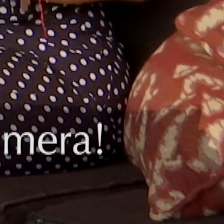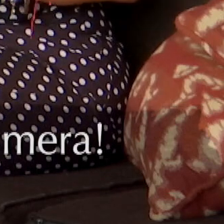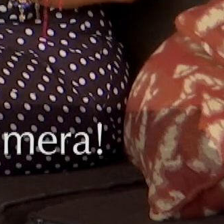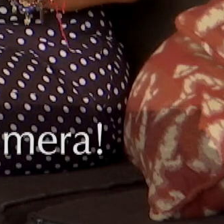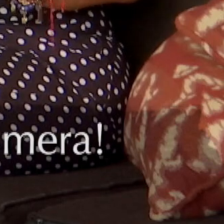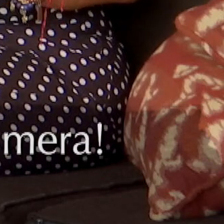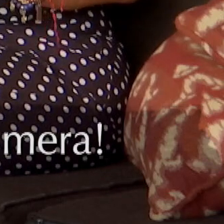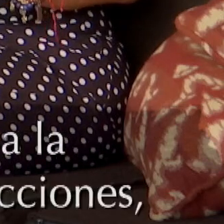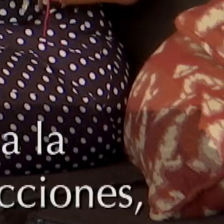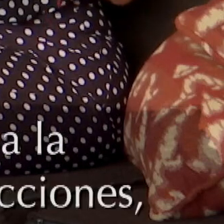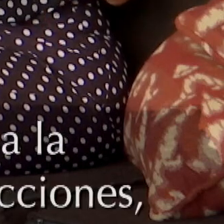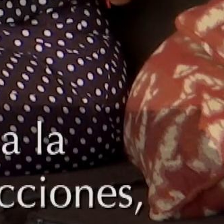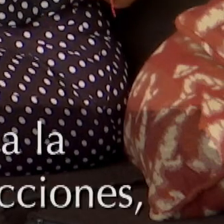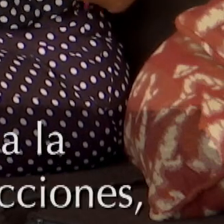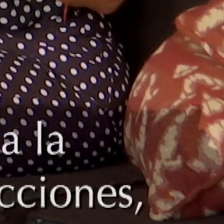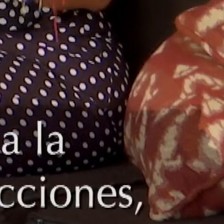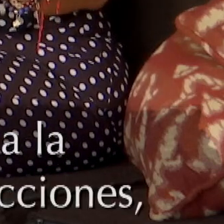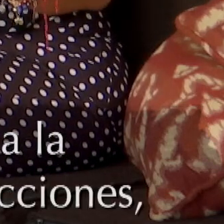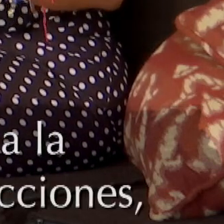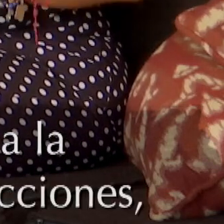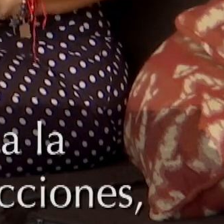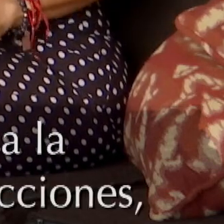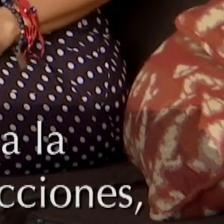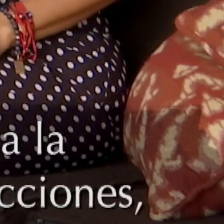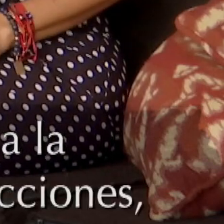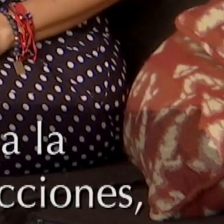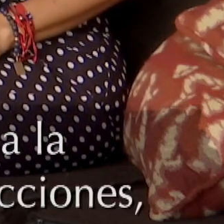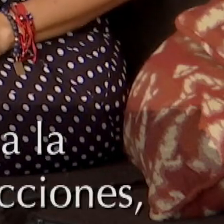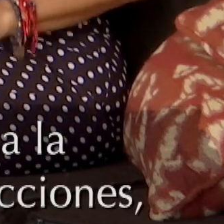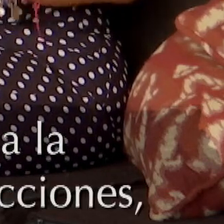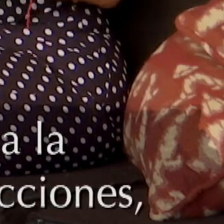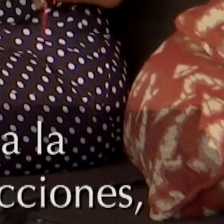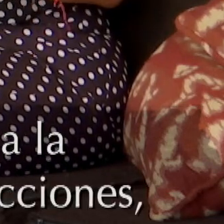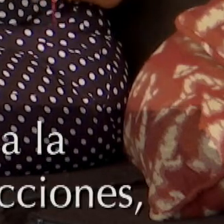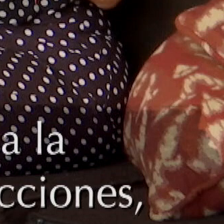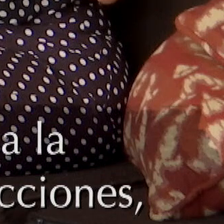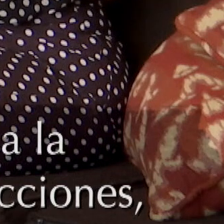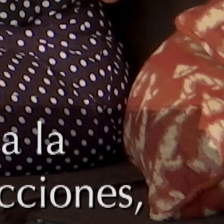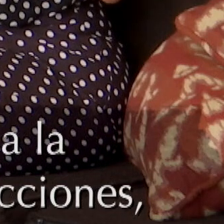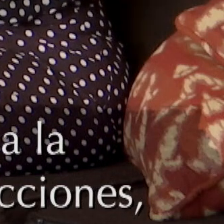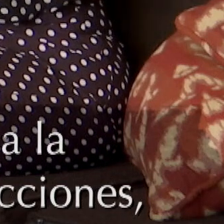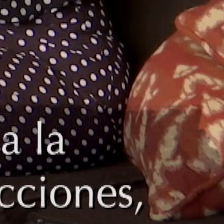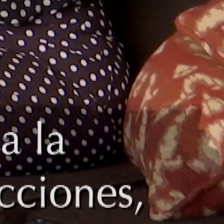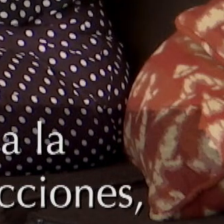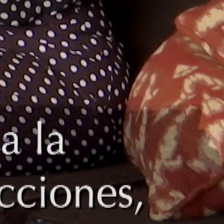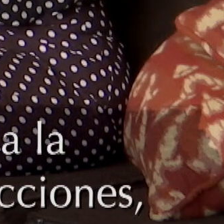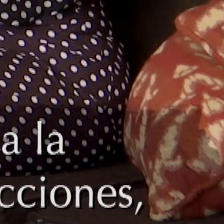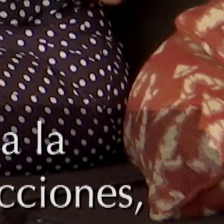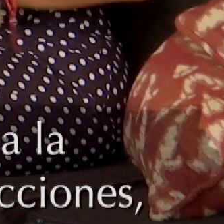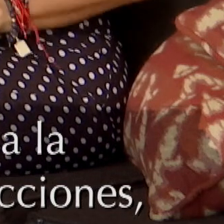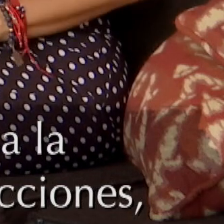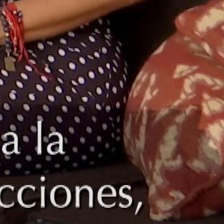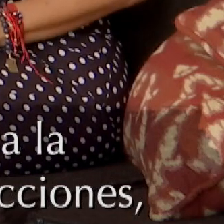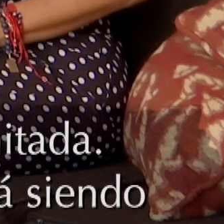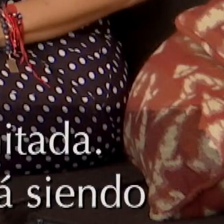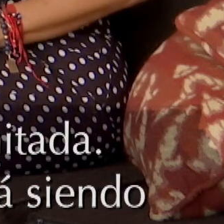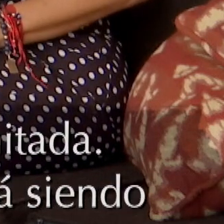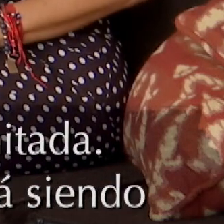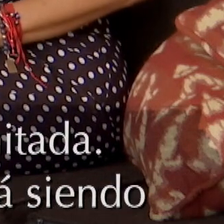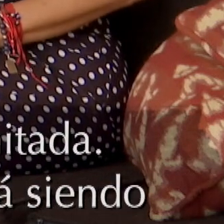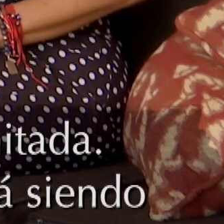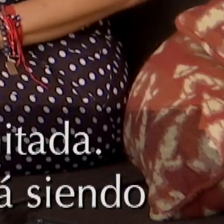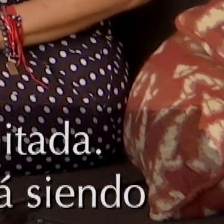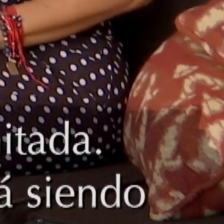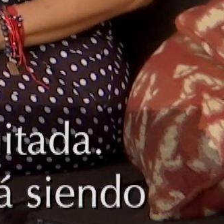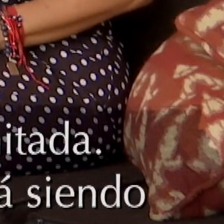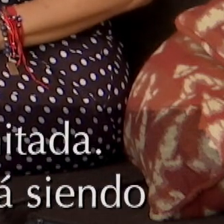decir no. A la primera que no te sientas respetada. A la primera que no te sientas dignificada en tus acciones.